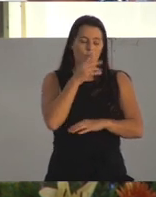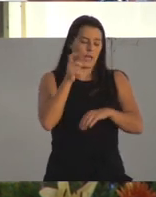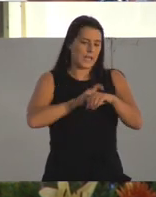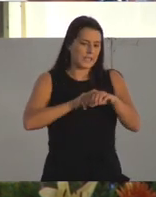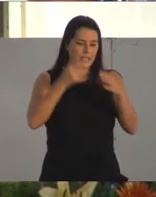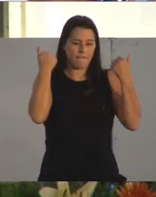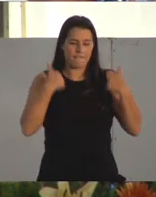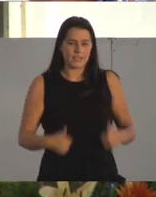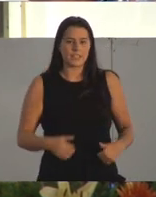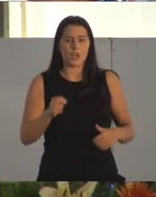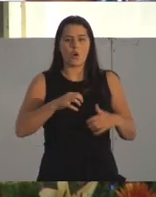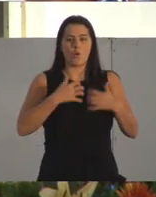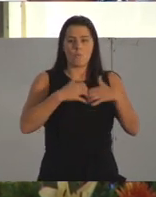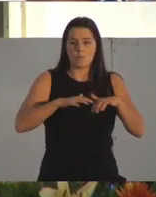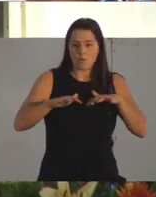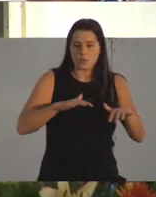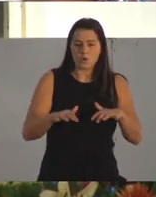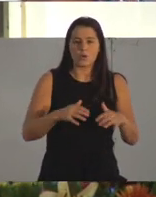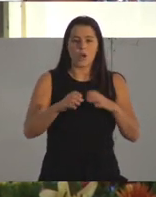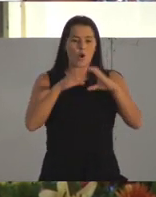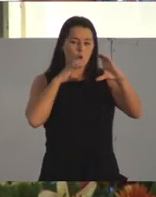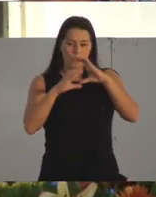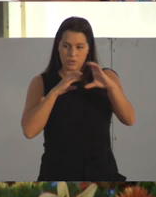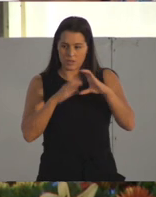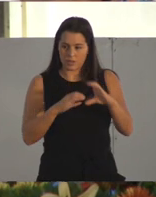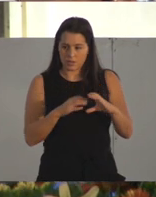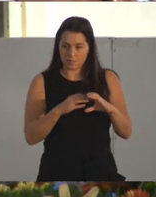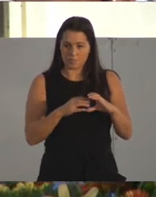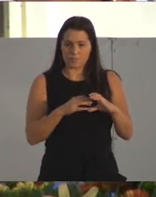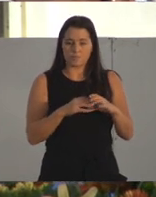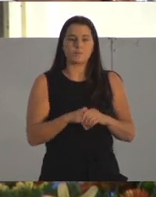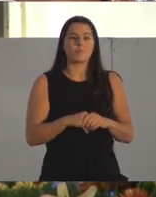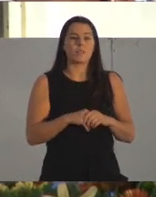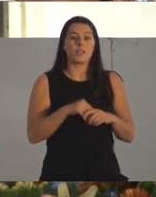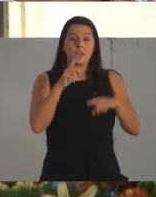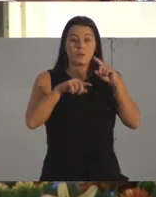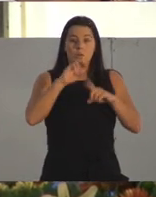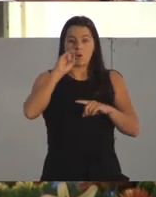físicas, motoras, de comunicación y también por muchos prejuicios que todavía existen,